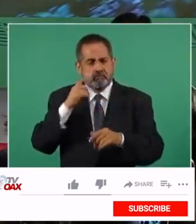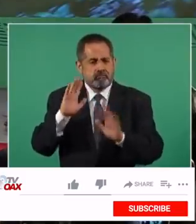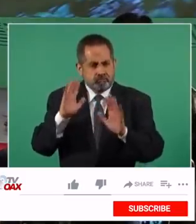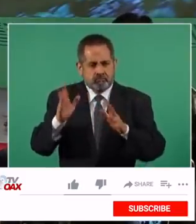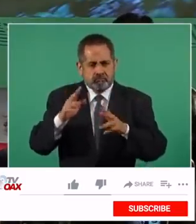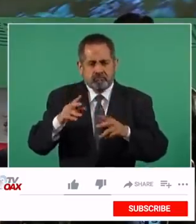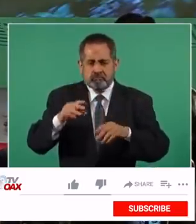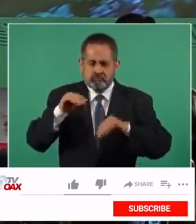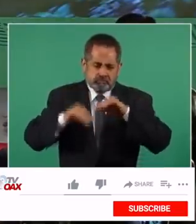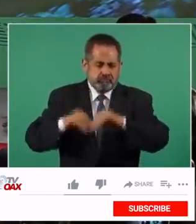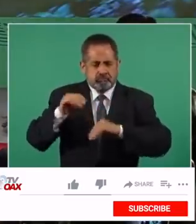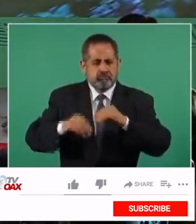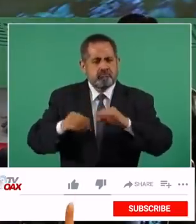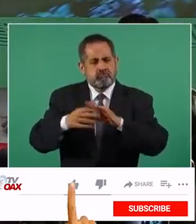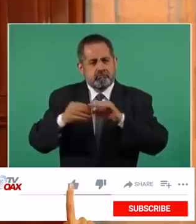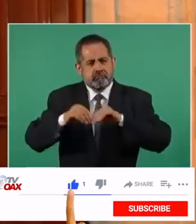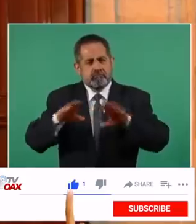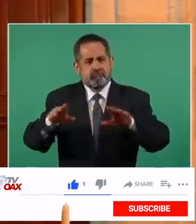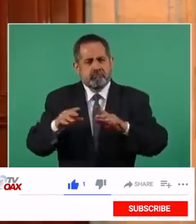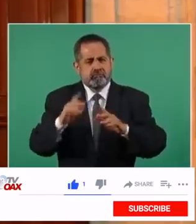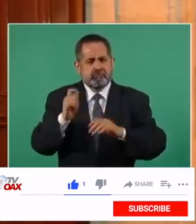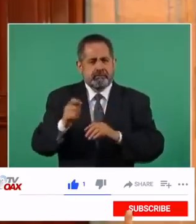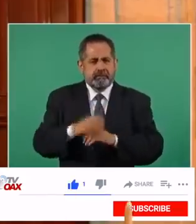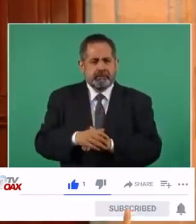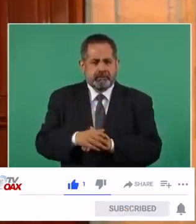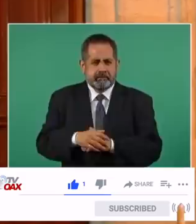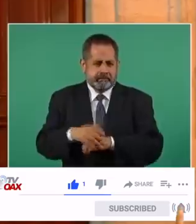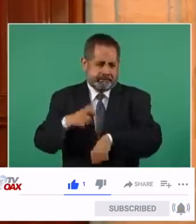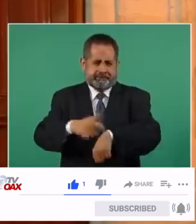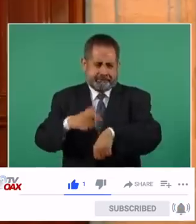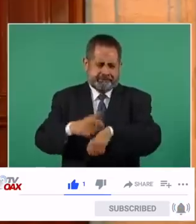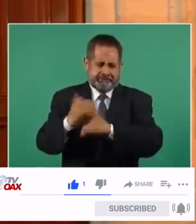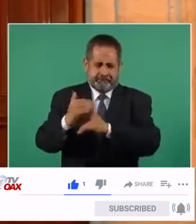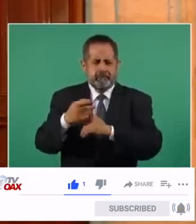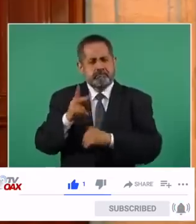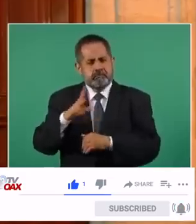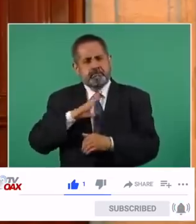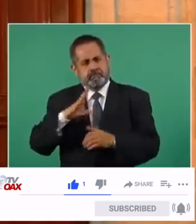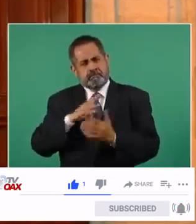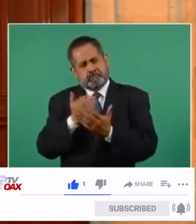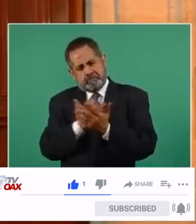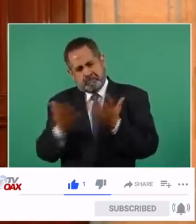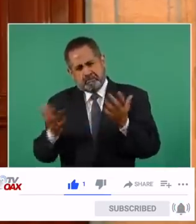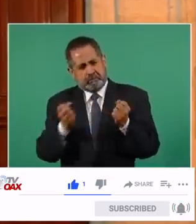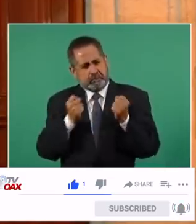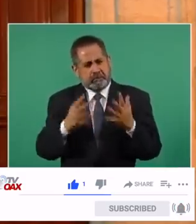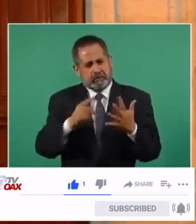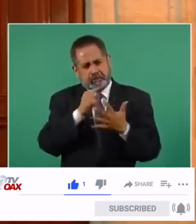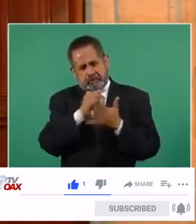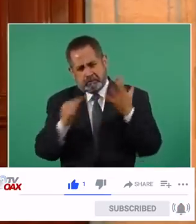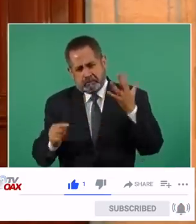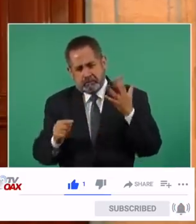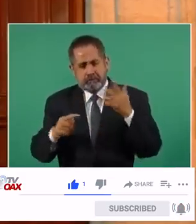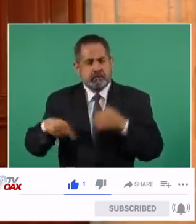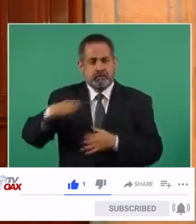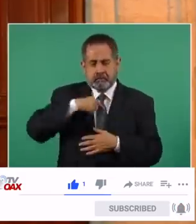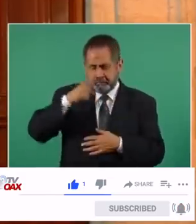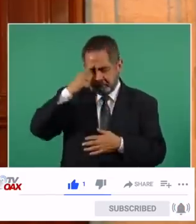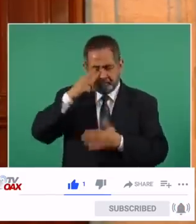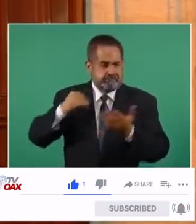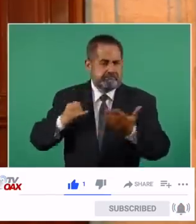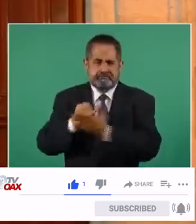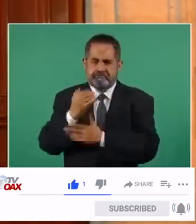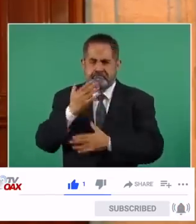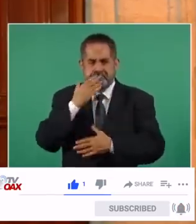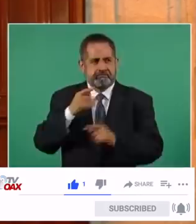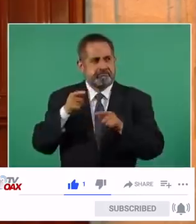una serie de... Limitamos mucho esta presentación por las cuestiones de tiempo, pero queremos que tomemos una decisión correcta, sobre